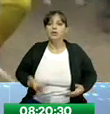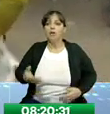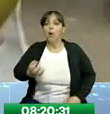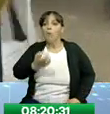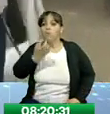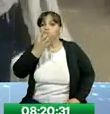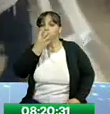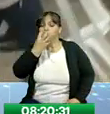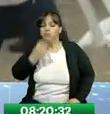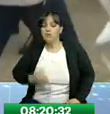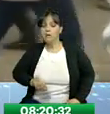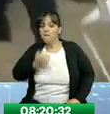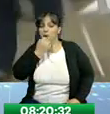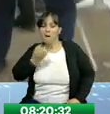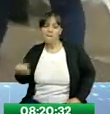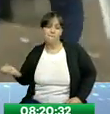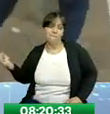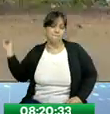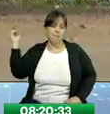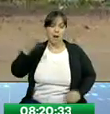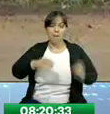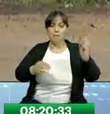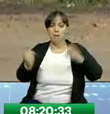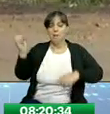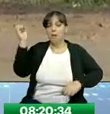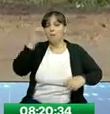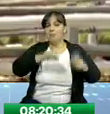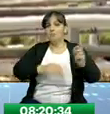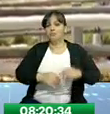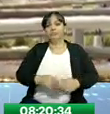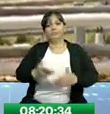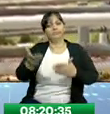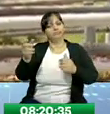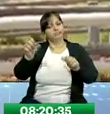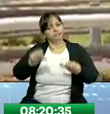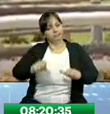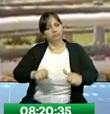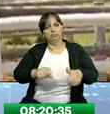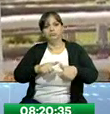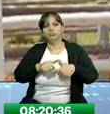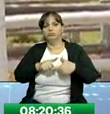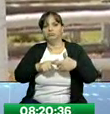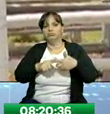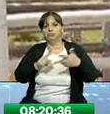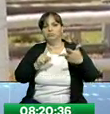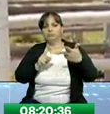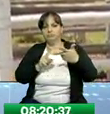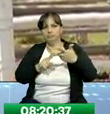tendrán que responder los quienes armaron el relajo y que deben estar registrado en los vídeos